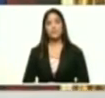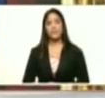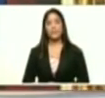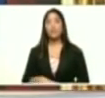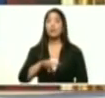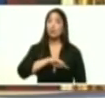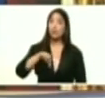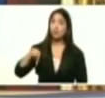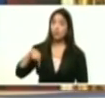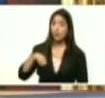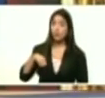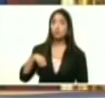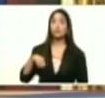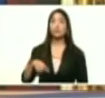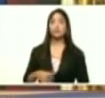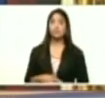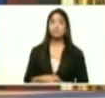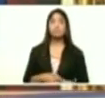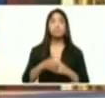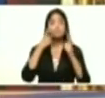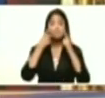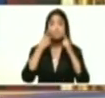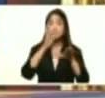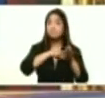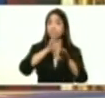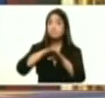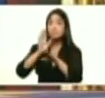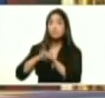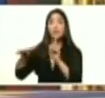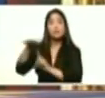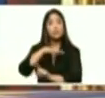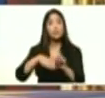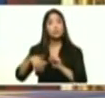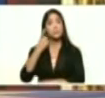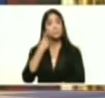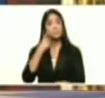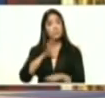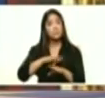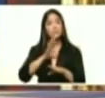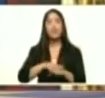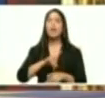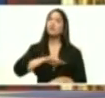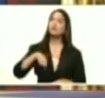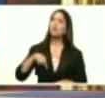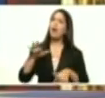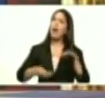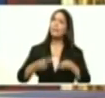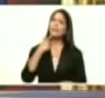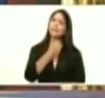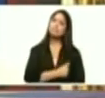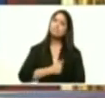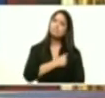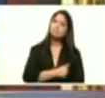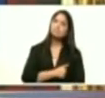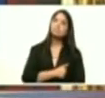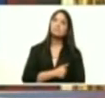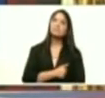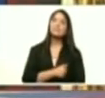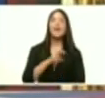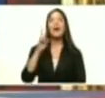nosotros hemos estado, alertando, esto, y uno a veces, lamenta, tener la razón,